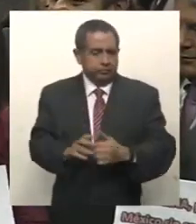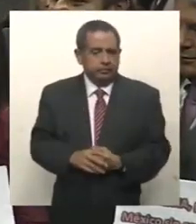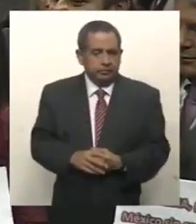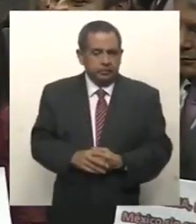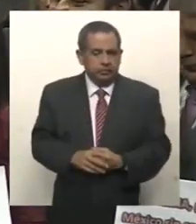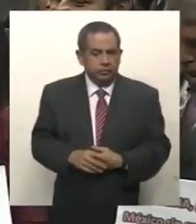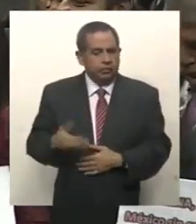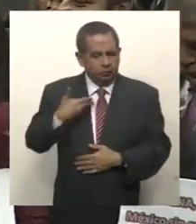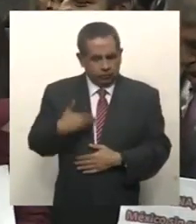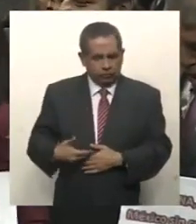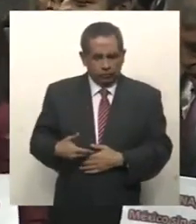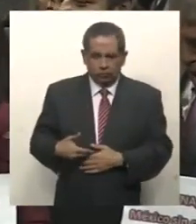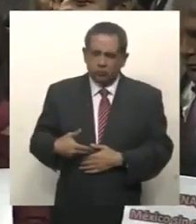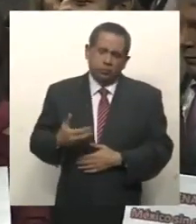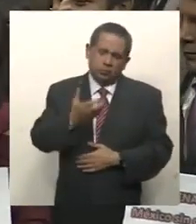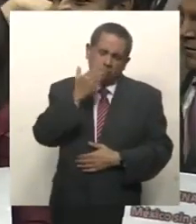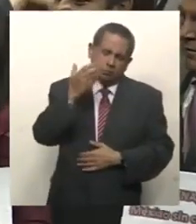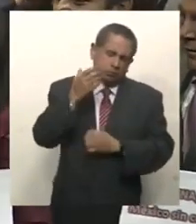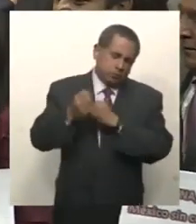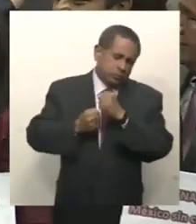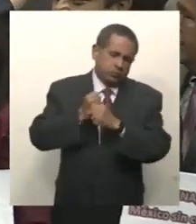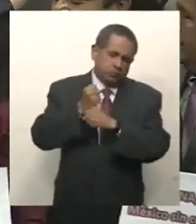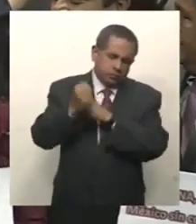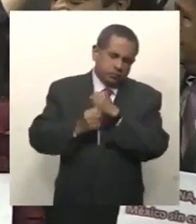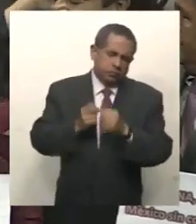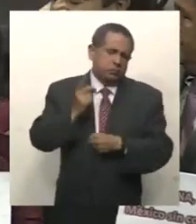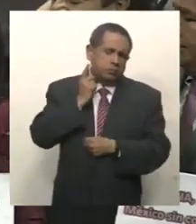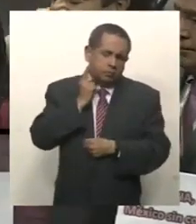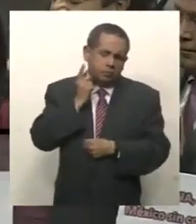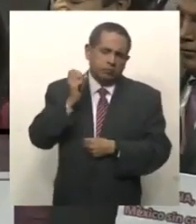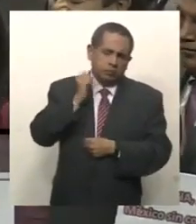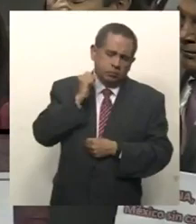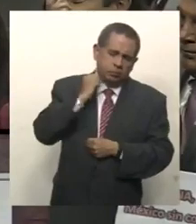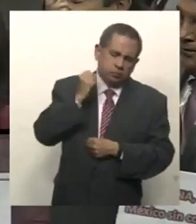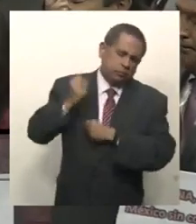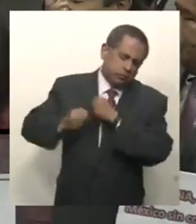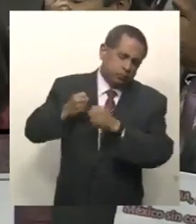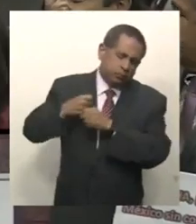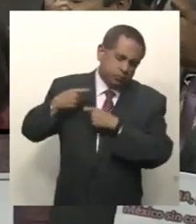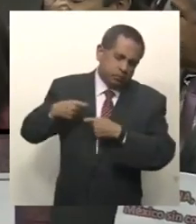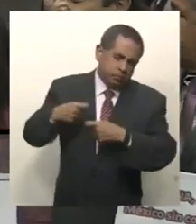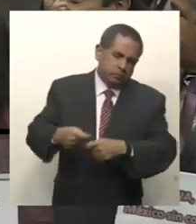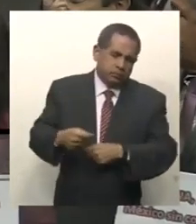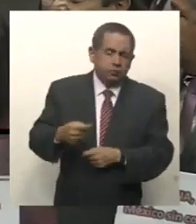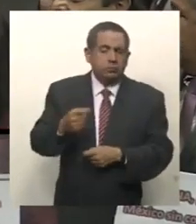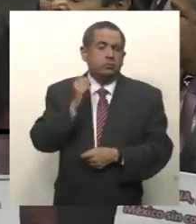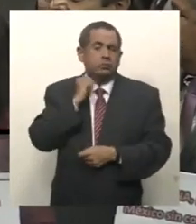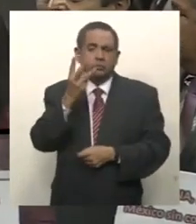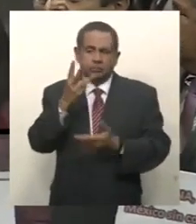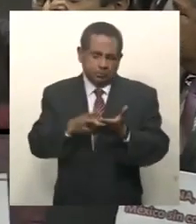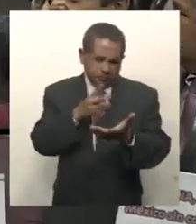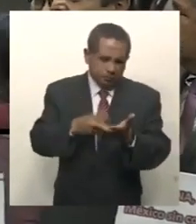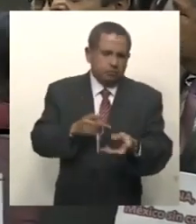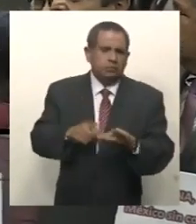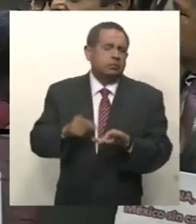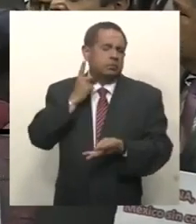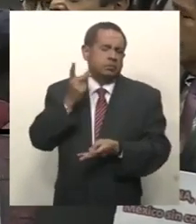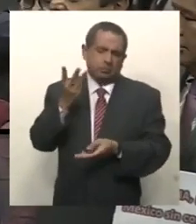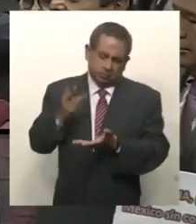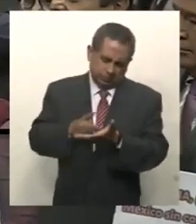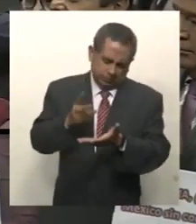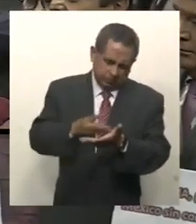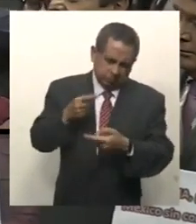Yo he sido parlamentario en muchas ocasiones. 3 veces senador, 3 veces diputado.